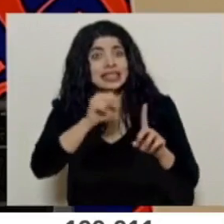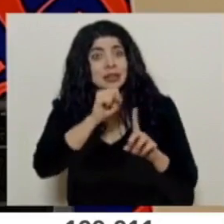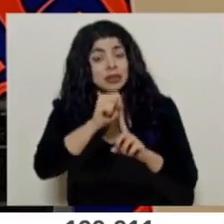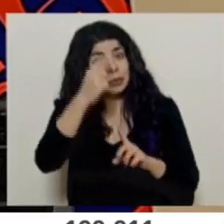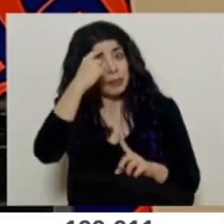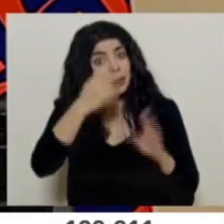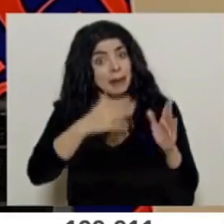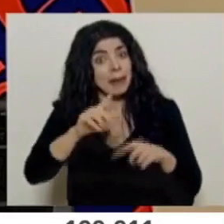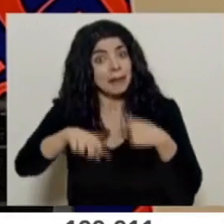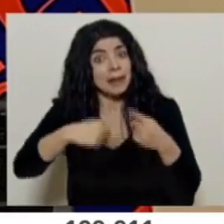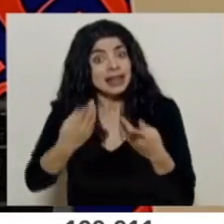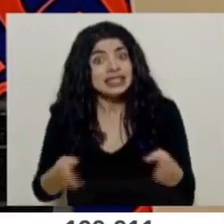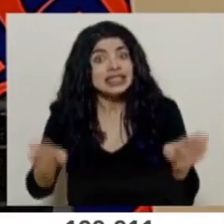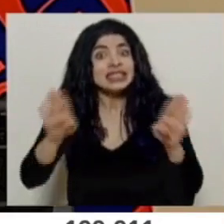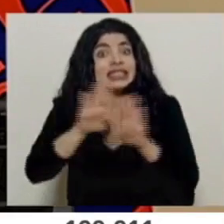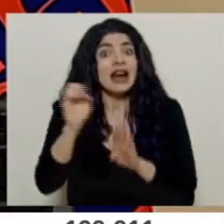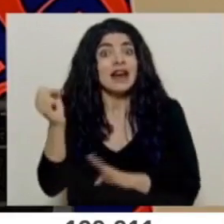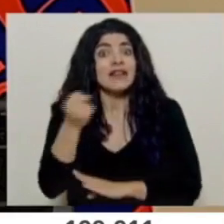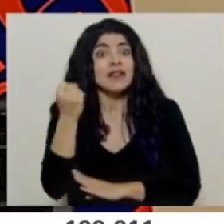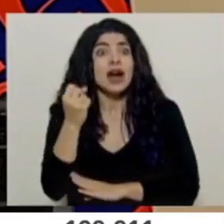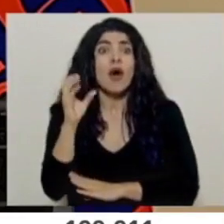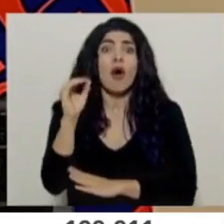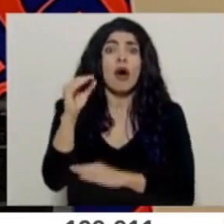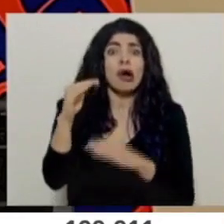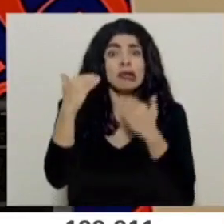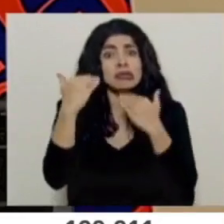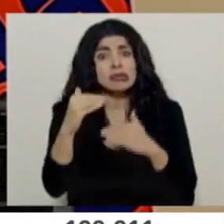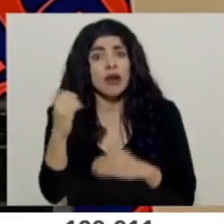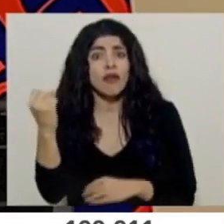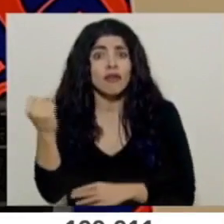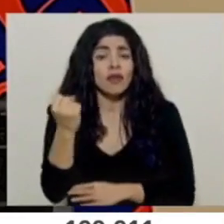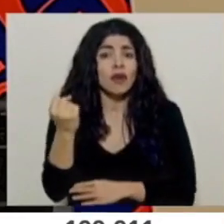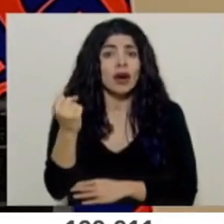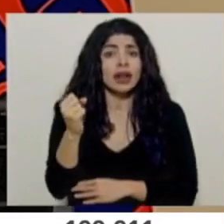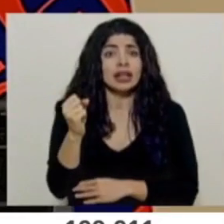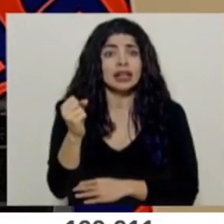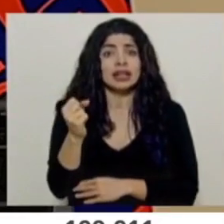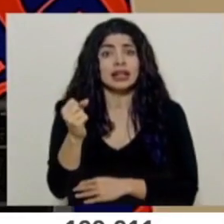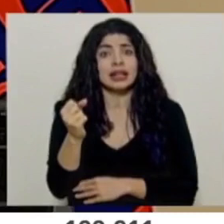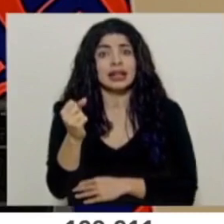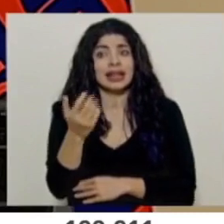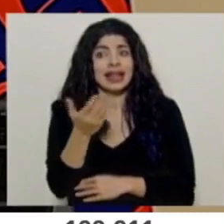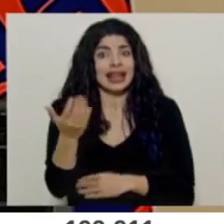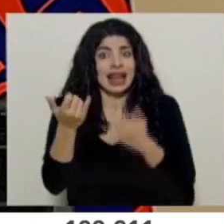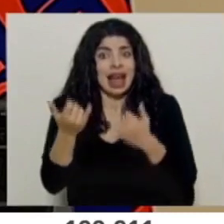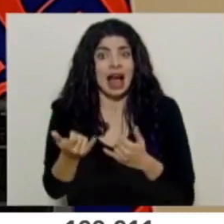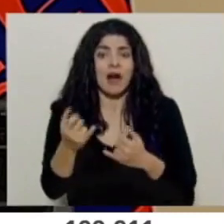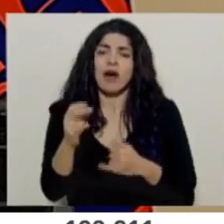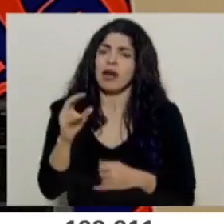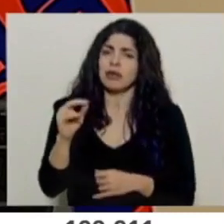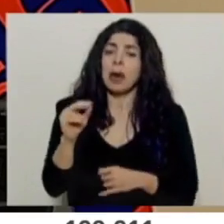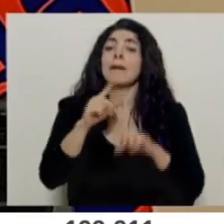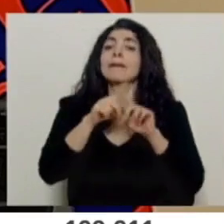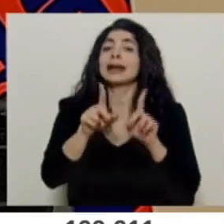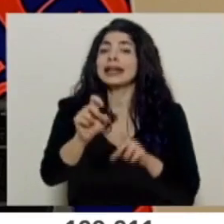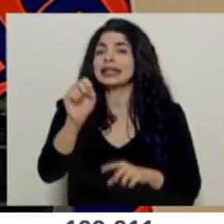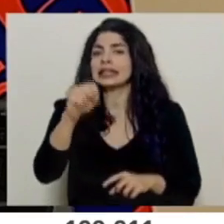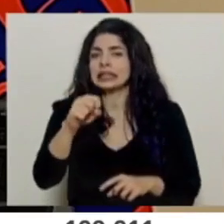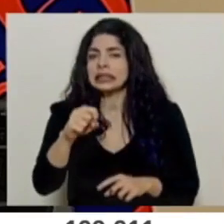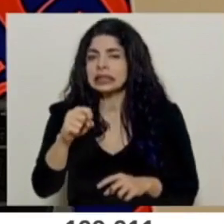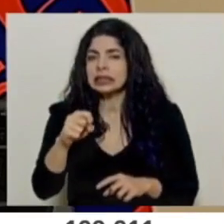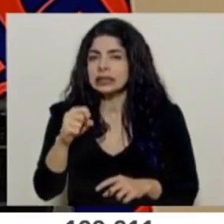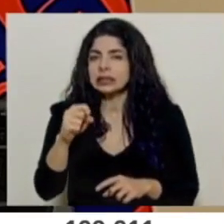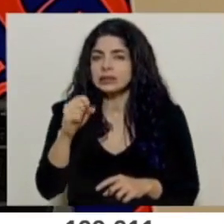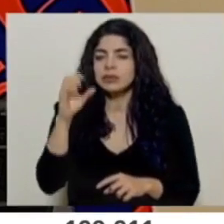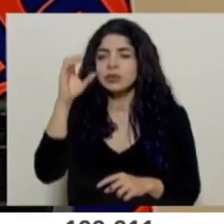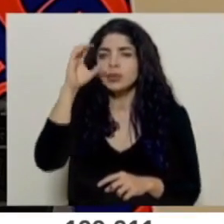un cierre mayor o en mayores restricciones que las que están vigentes en este momento. Lo que sí vamos a apostar es